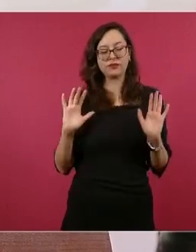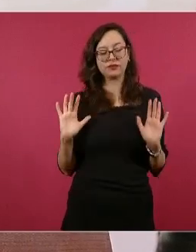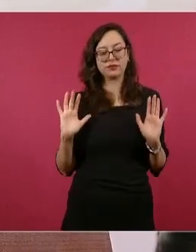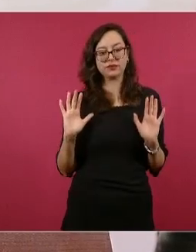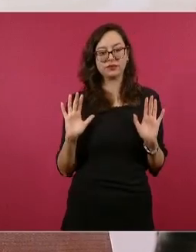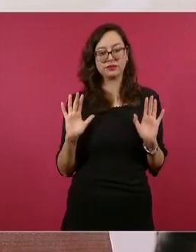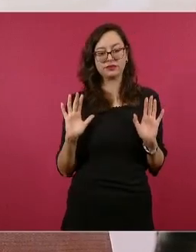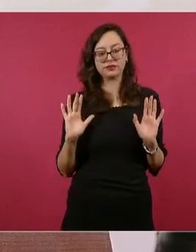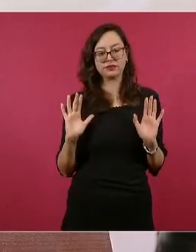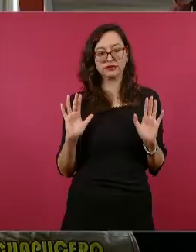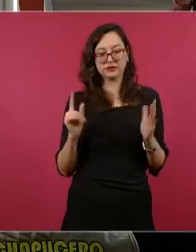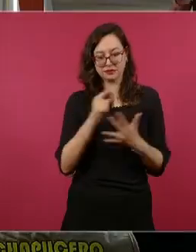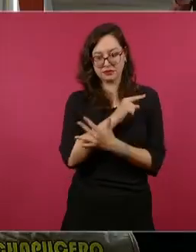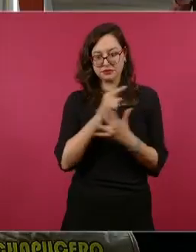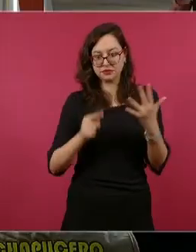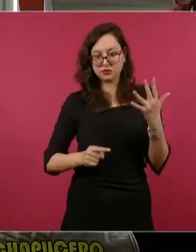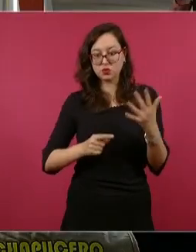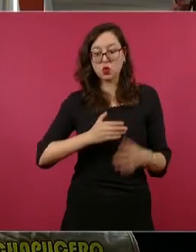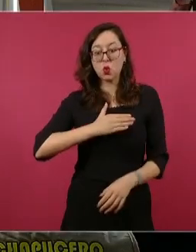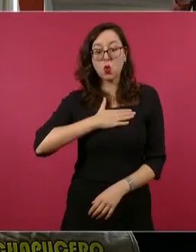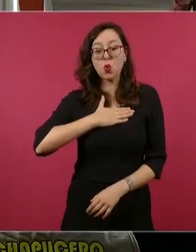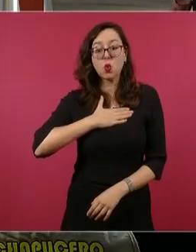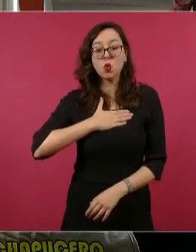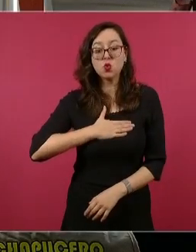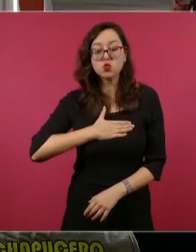considero son causas justas